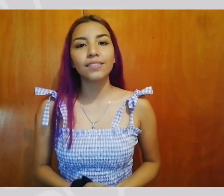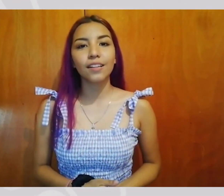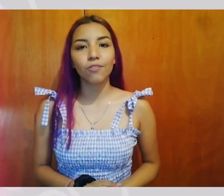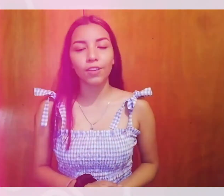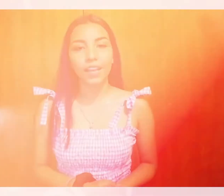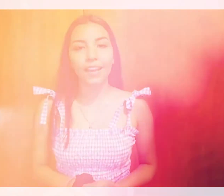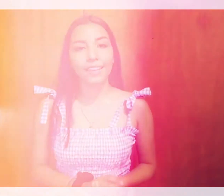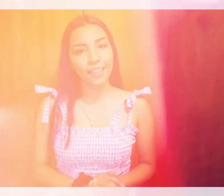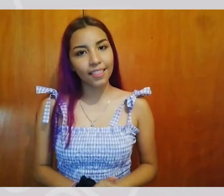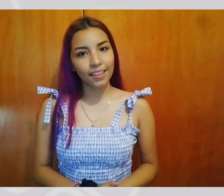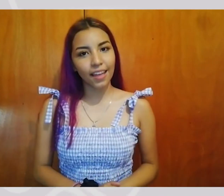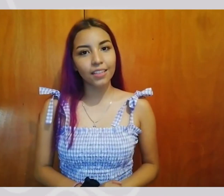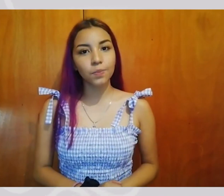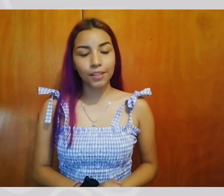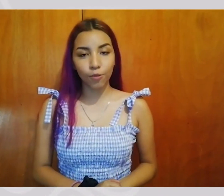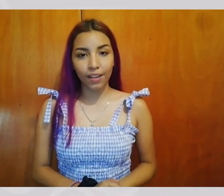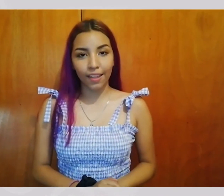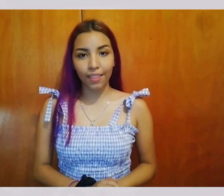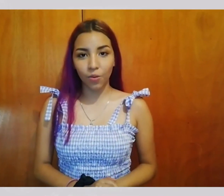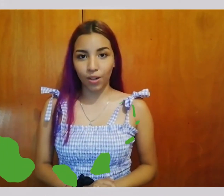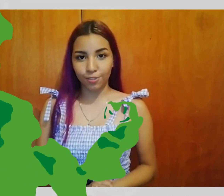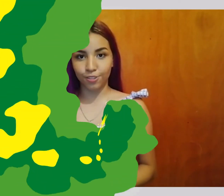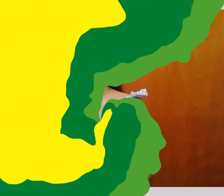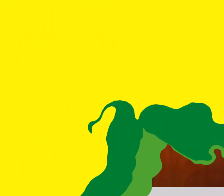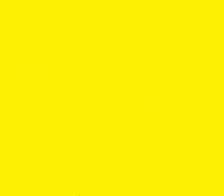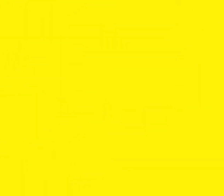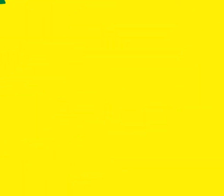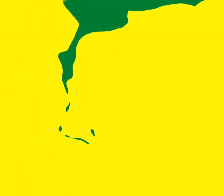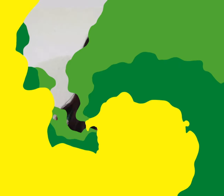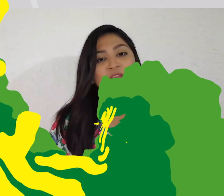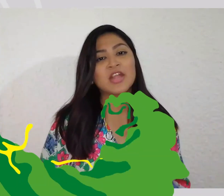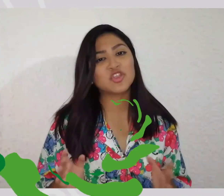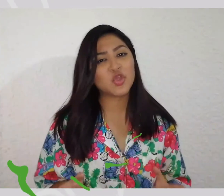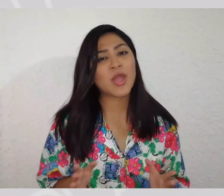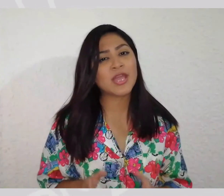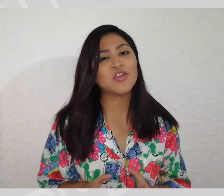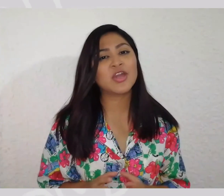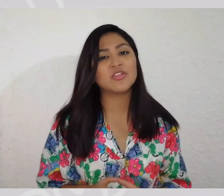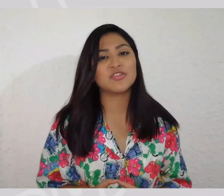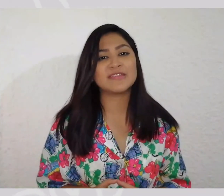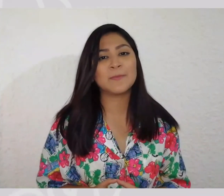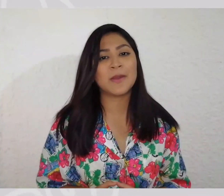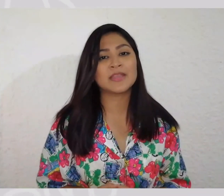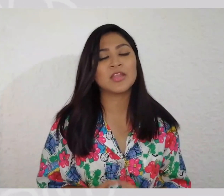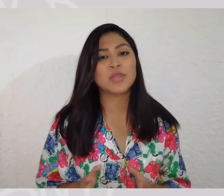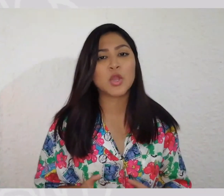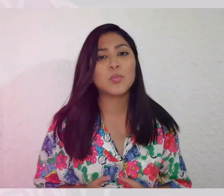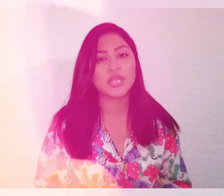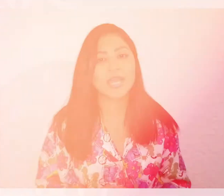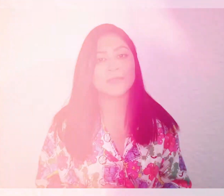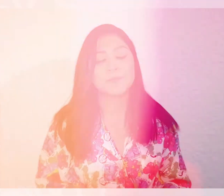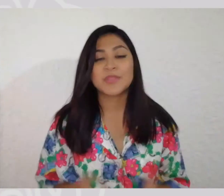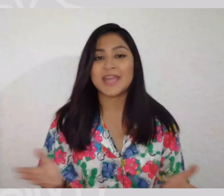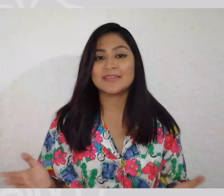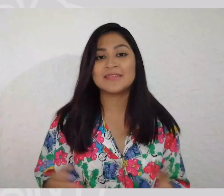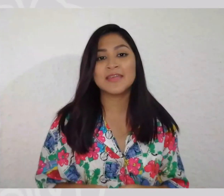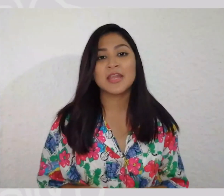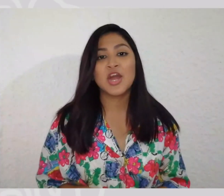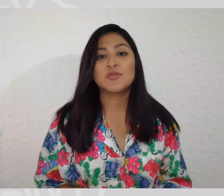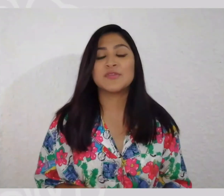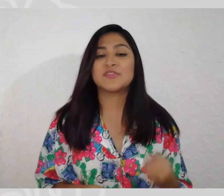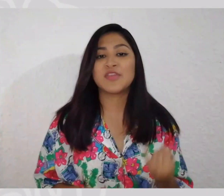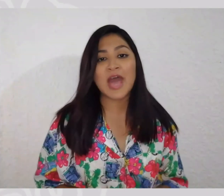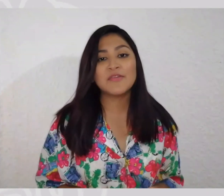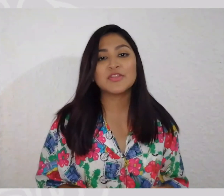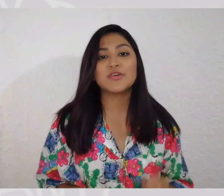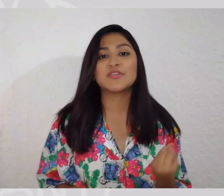la cultura significa identidad y espiritualidad de una sociedad. Significa todo aquello que nos hace parte de una comunidad, es